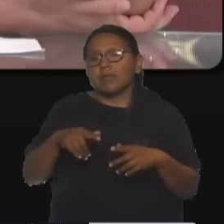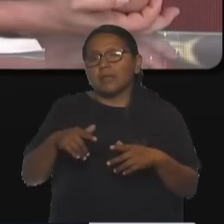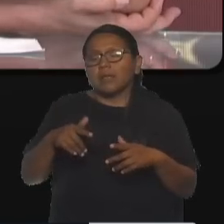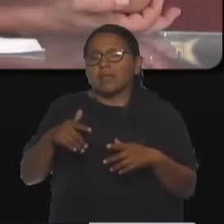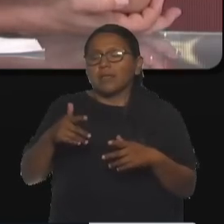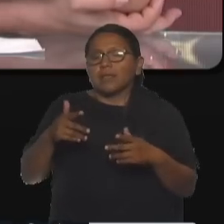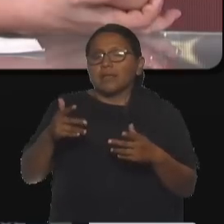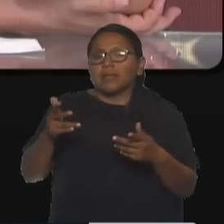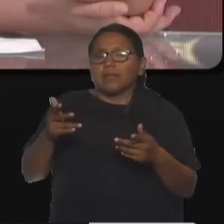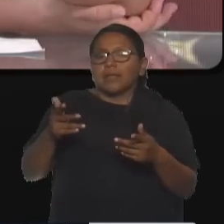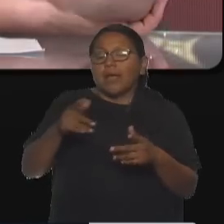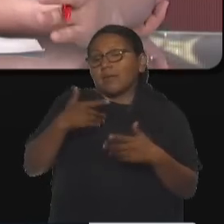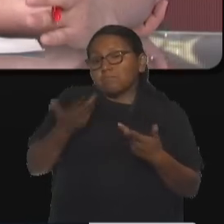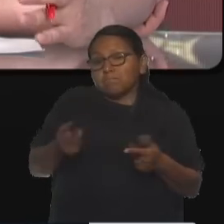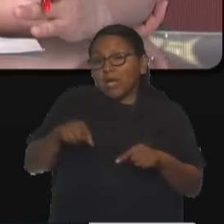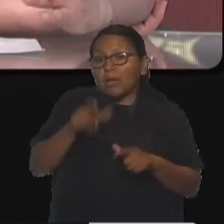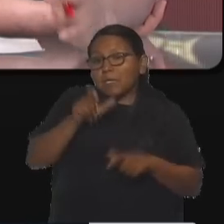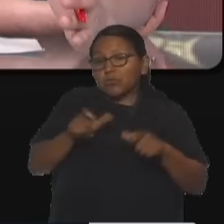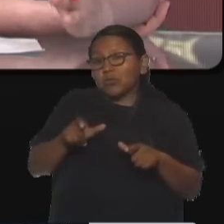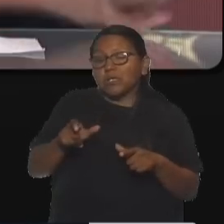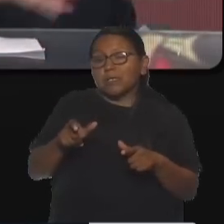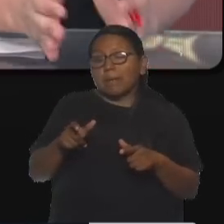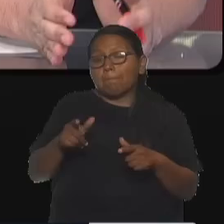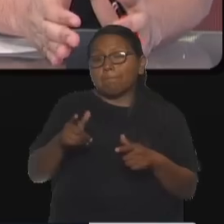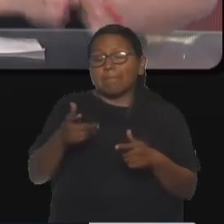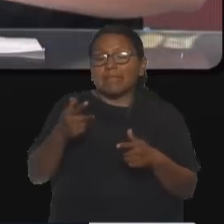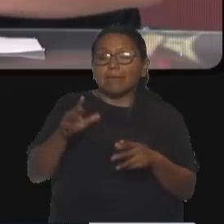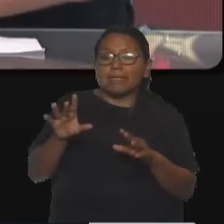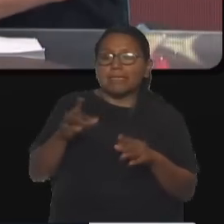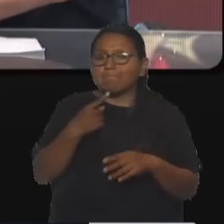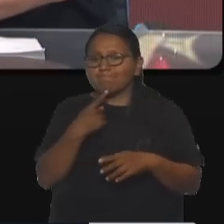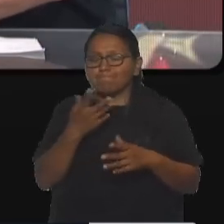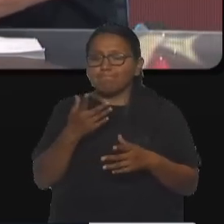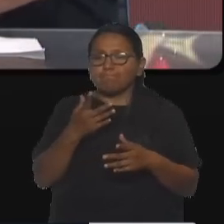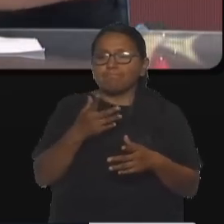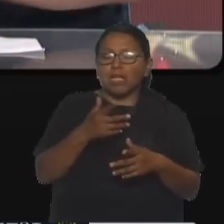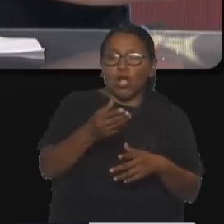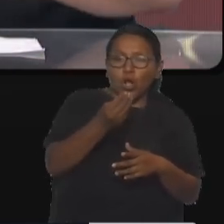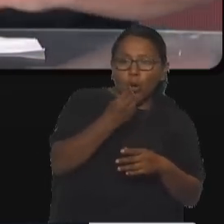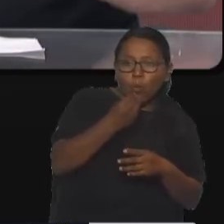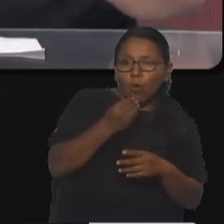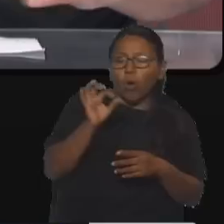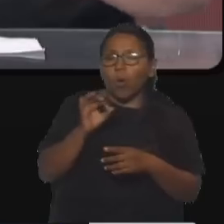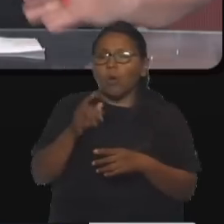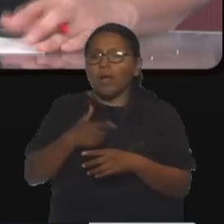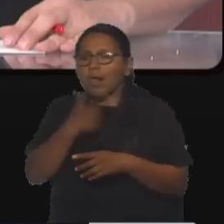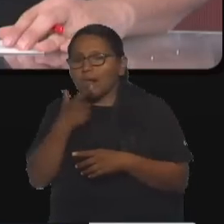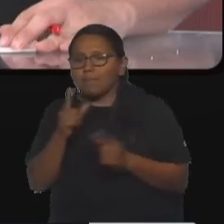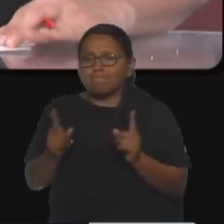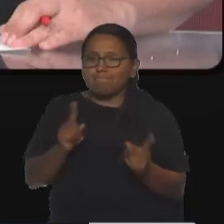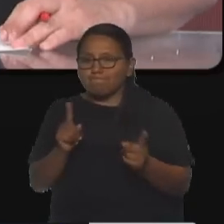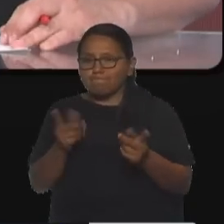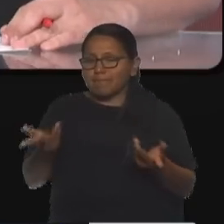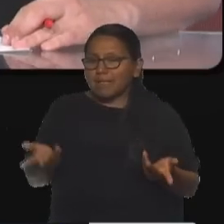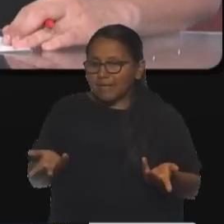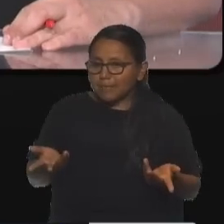que hay gente que no tiene, o tiene que elegir comer o tiene que elegir calentarse. Hay